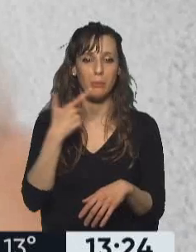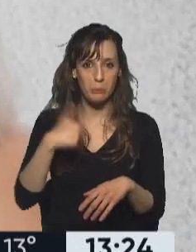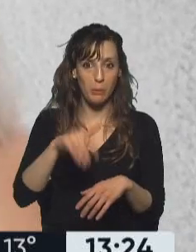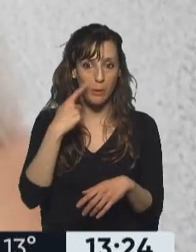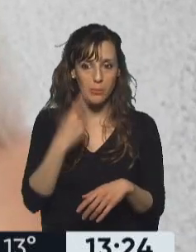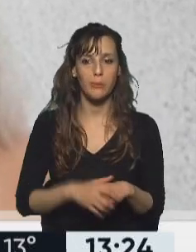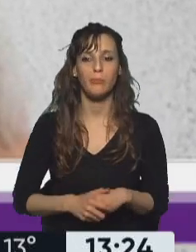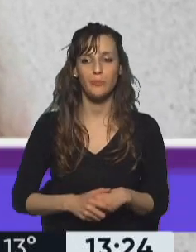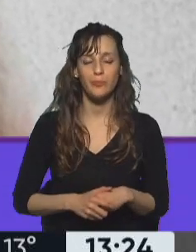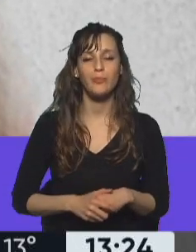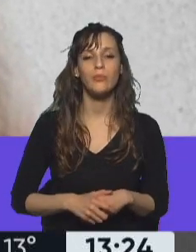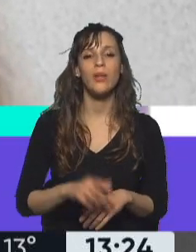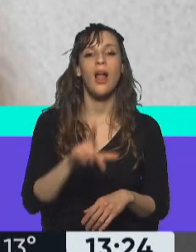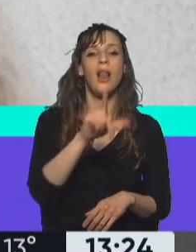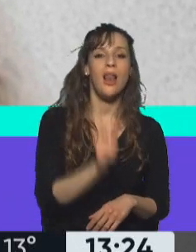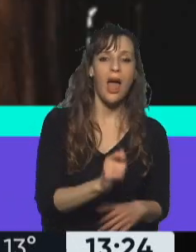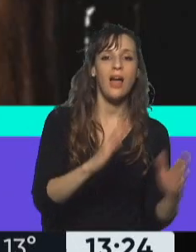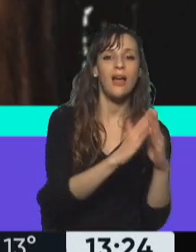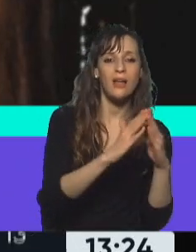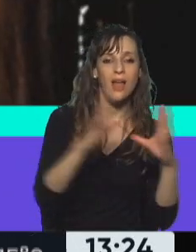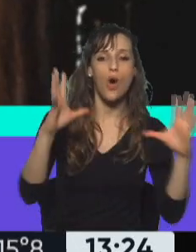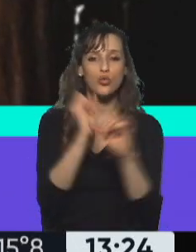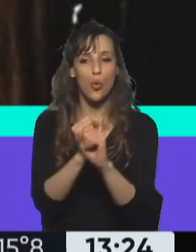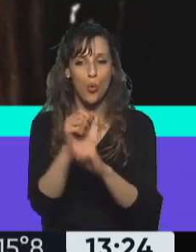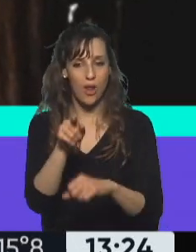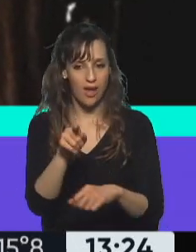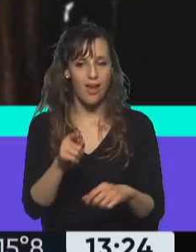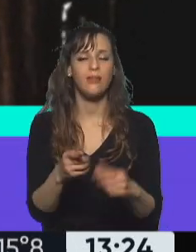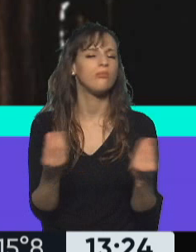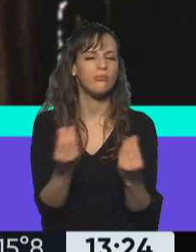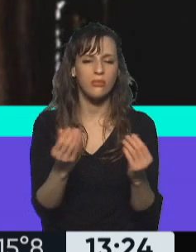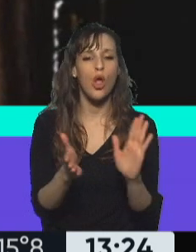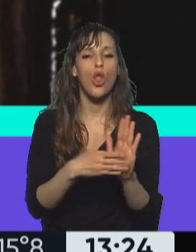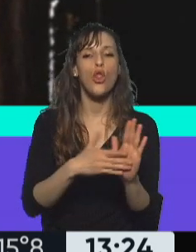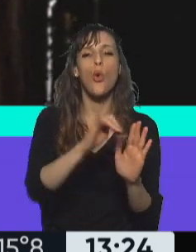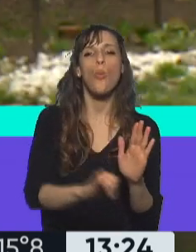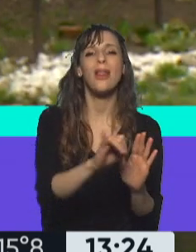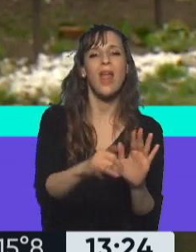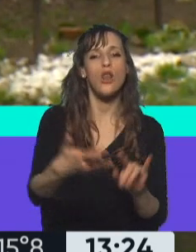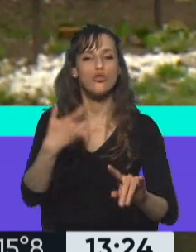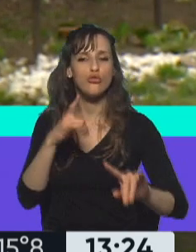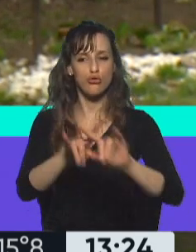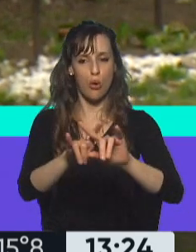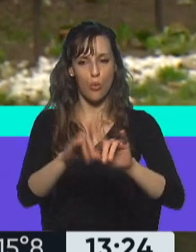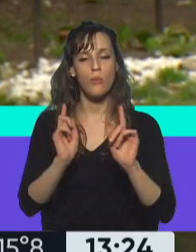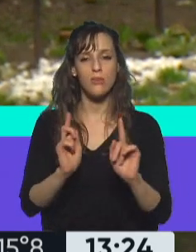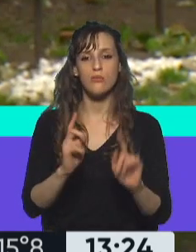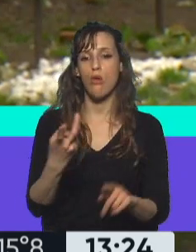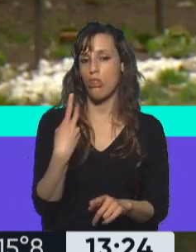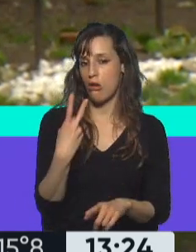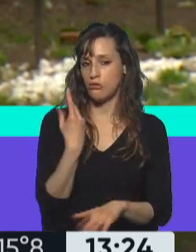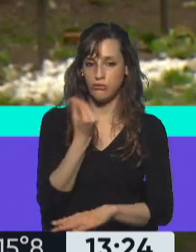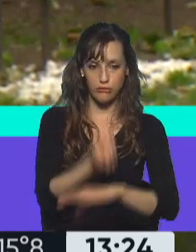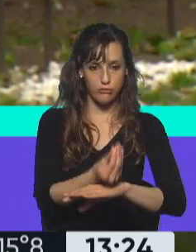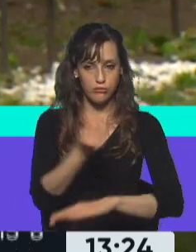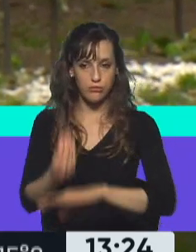Casa Oscura es un show documental de teatro que escribimos Maruja y Bustamante y yo, las 2 actuamos y que dirige Paola Lutini, en